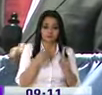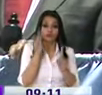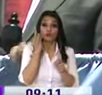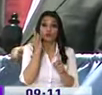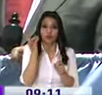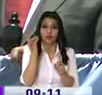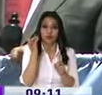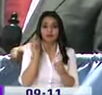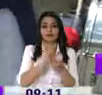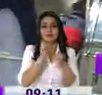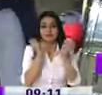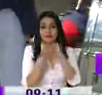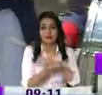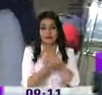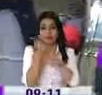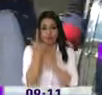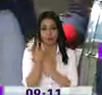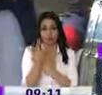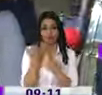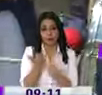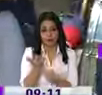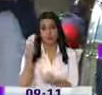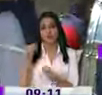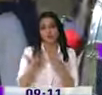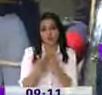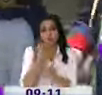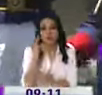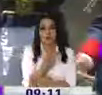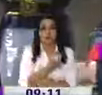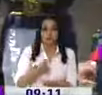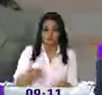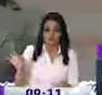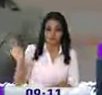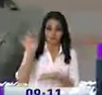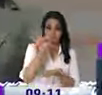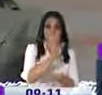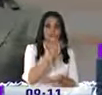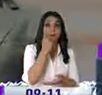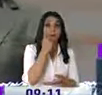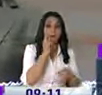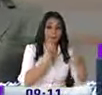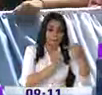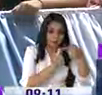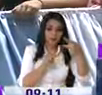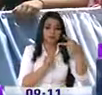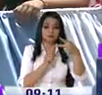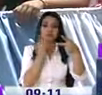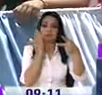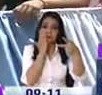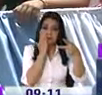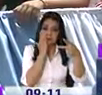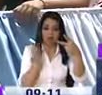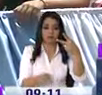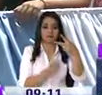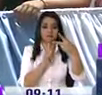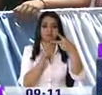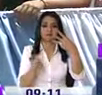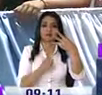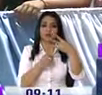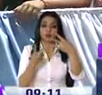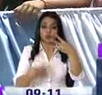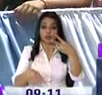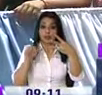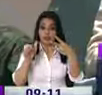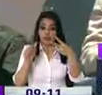Vicuña presidió el cambio de guardia al ser la vicepresidenta encargada. Estuvo acompañada de su padre Leonardo Vicuña, su madre Lupita Muñoz, su